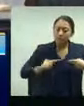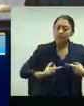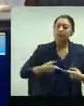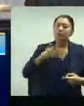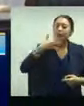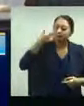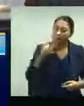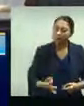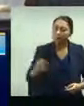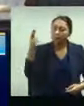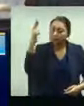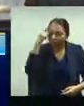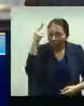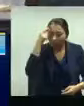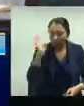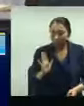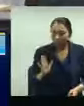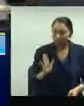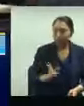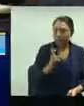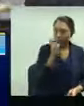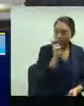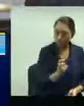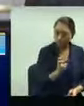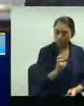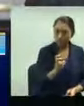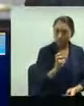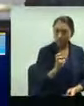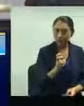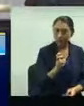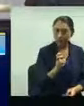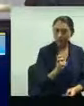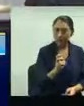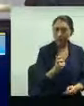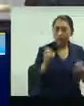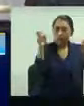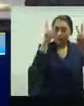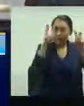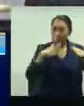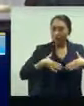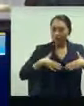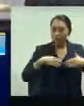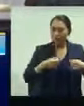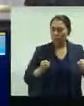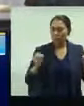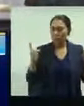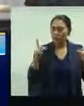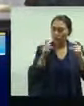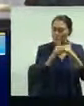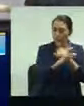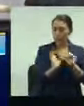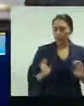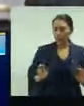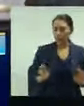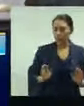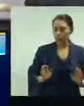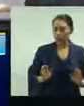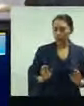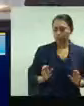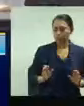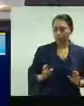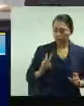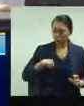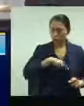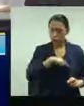reflexionemos. Por supuesto que el manejar el tema de salud es complicado. Lo vemos a